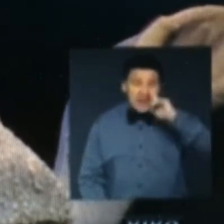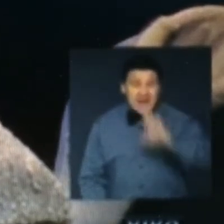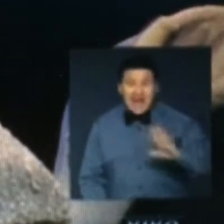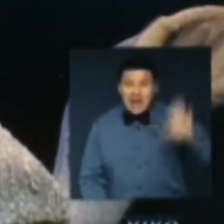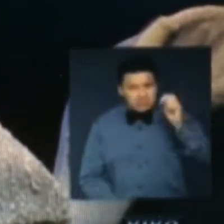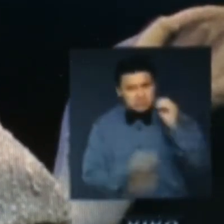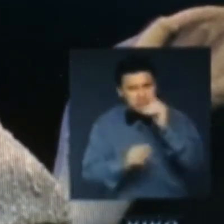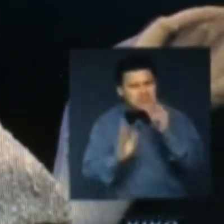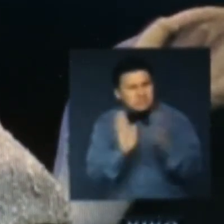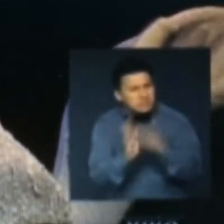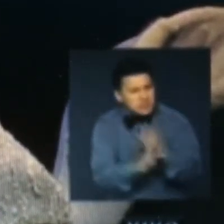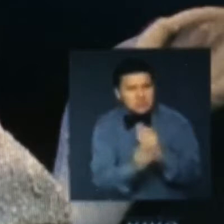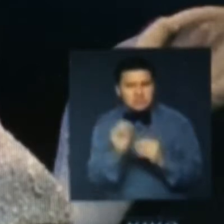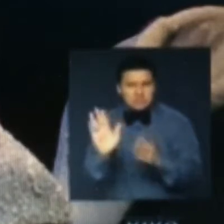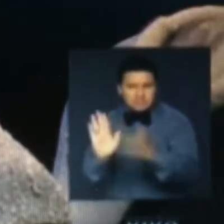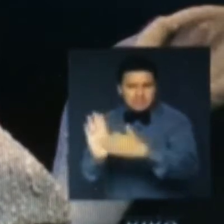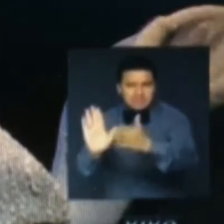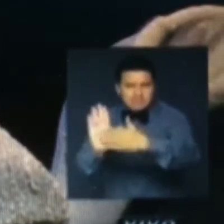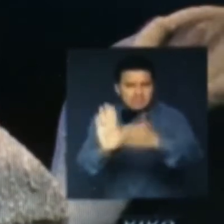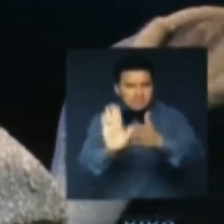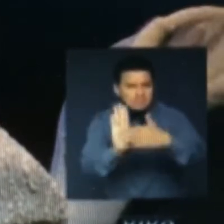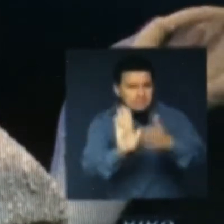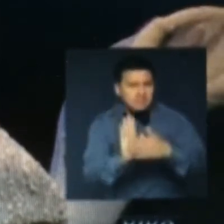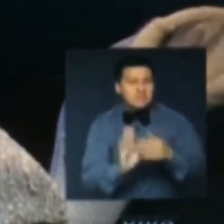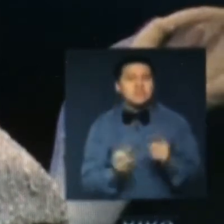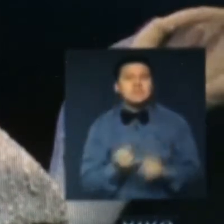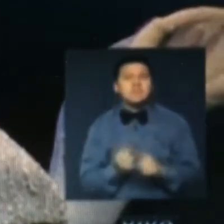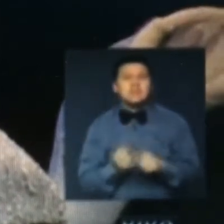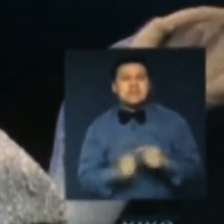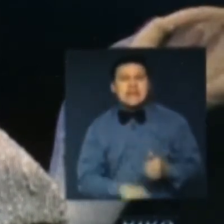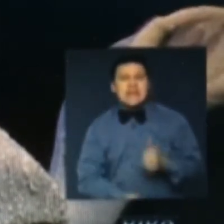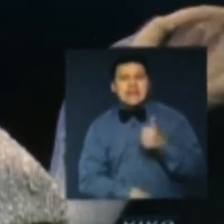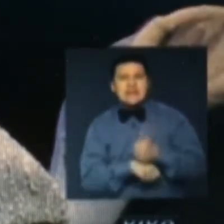Nacional, William René Salamanca Ramírez, y al